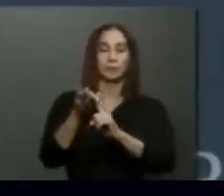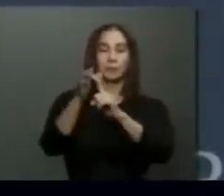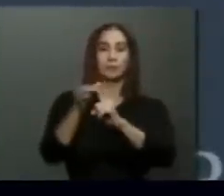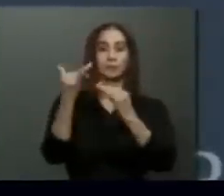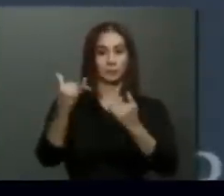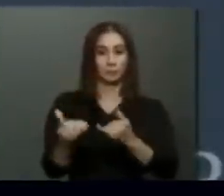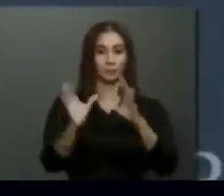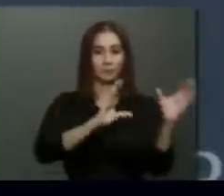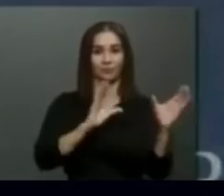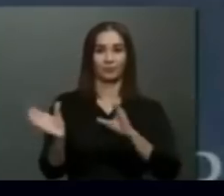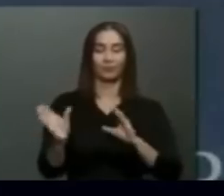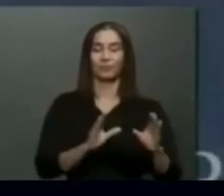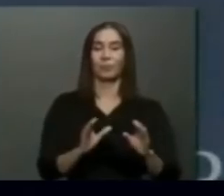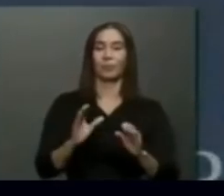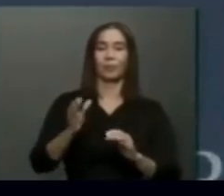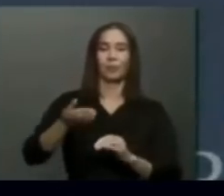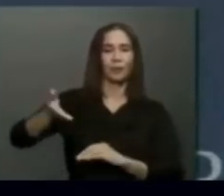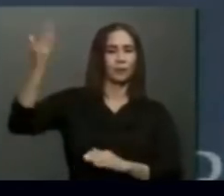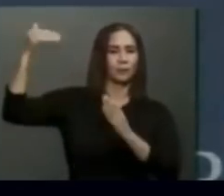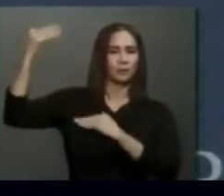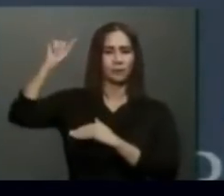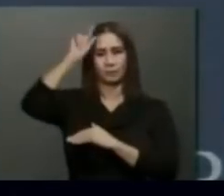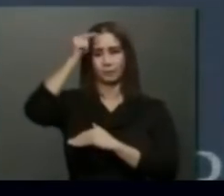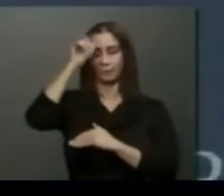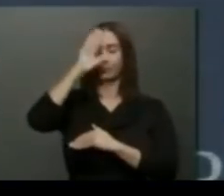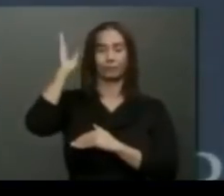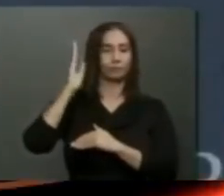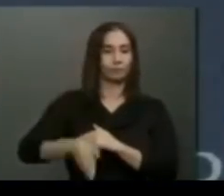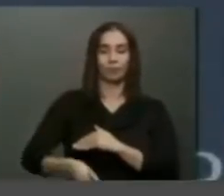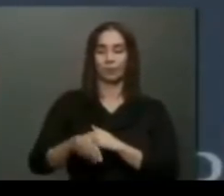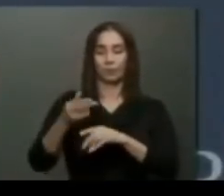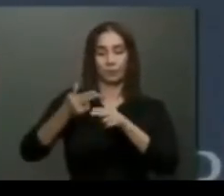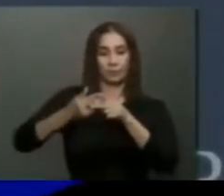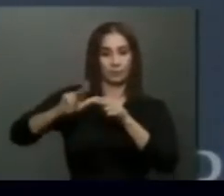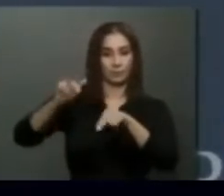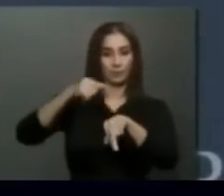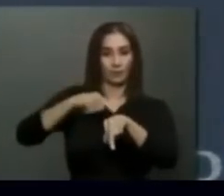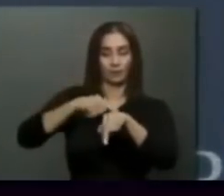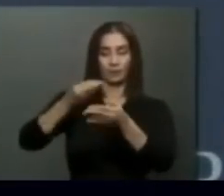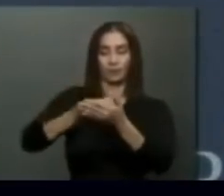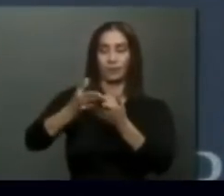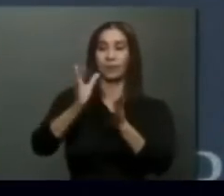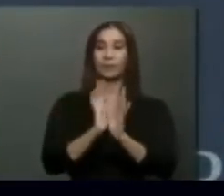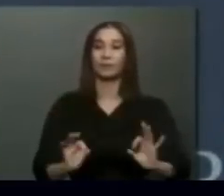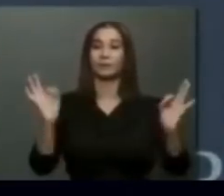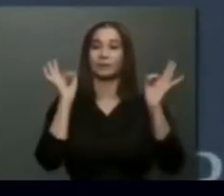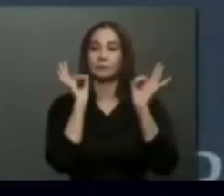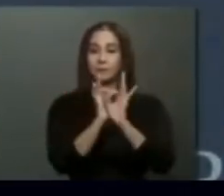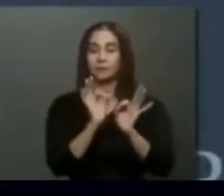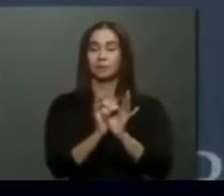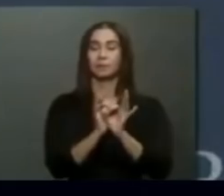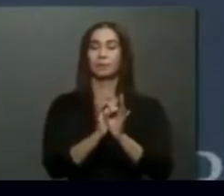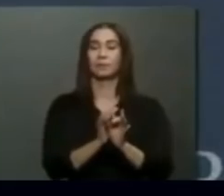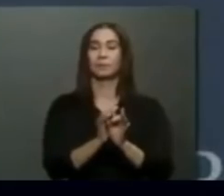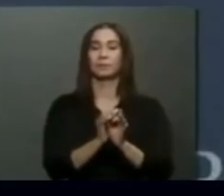en Navidad. Ningún gobierno había hecho tanto en tan poco tiempo y ha hecho una inversión tan importante en